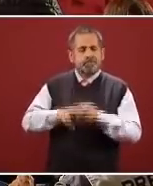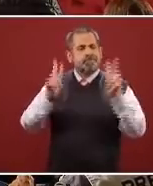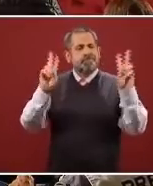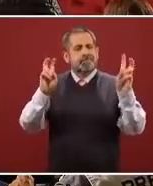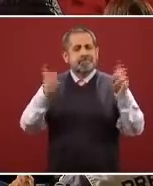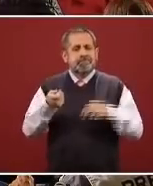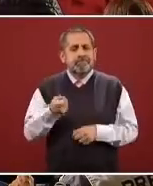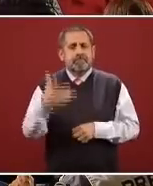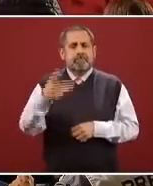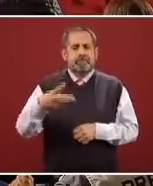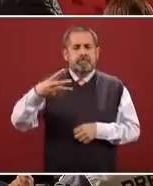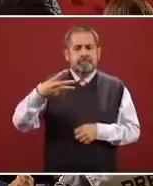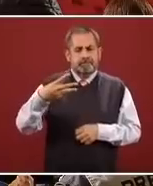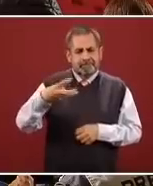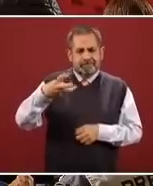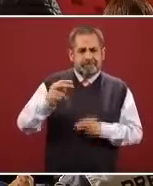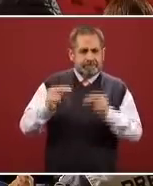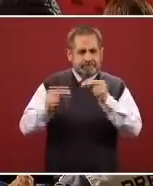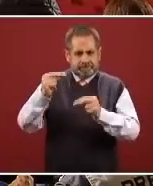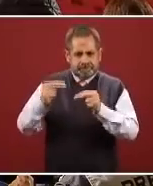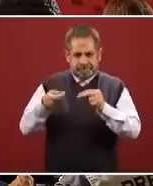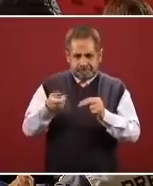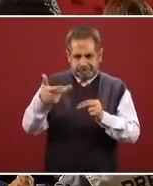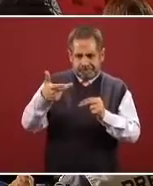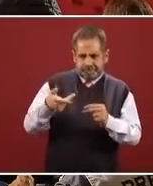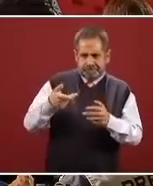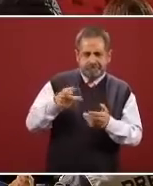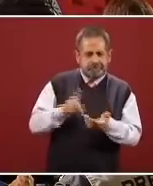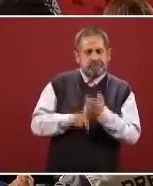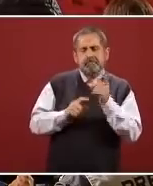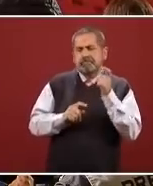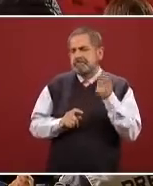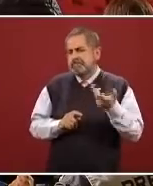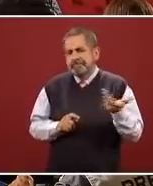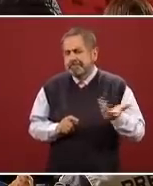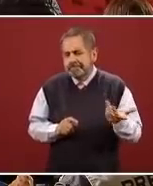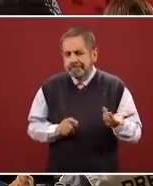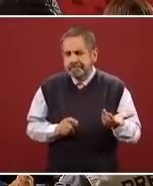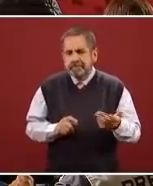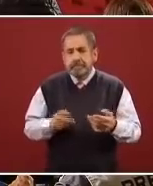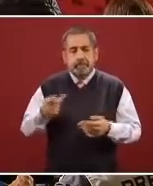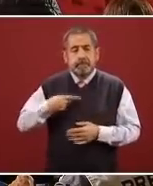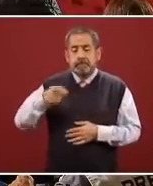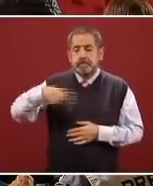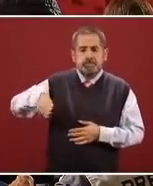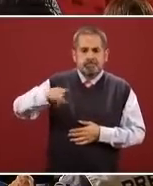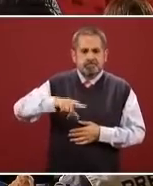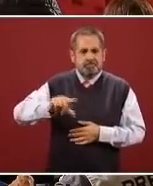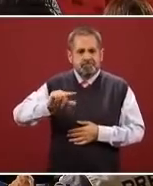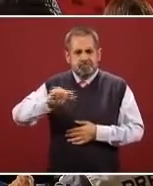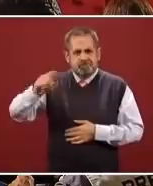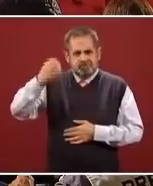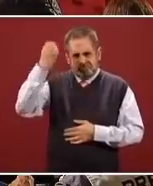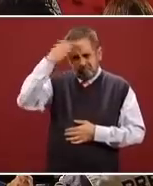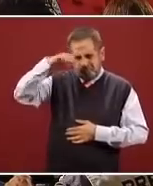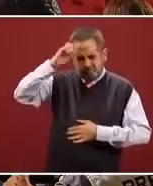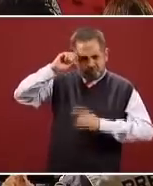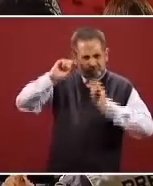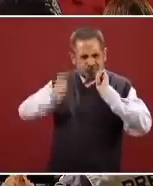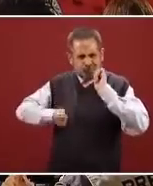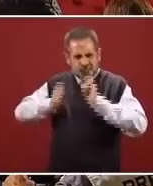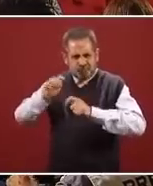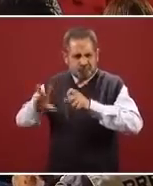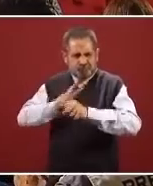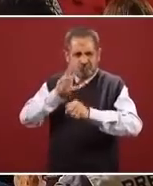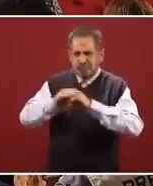de atención se definen porque hay personal altamente especializado para